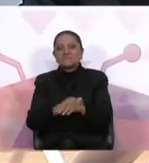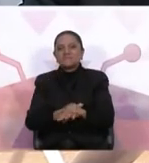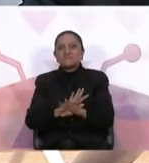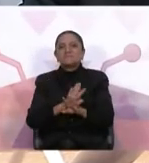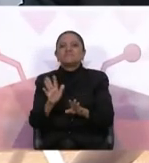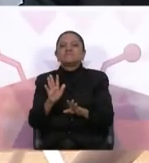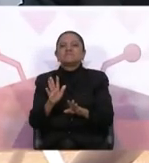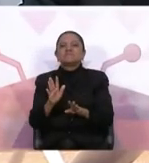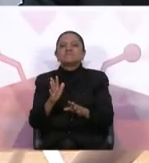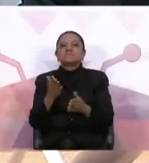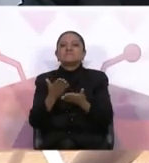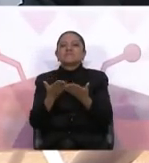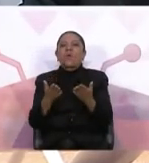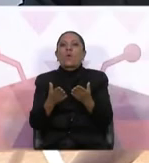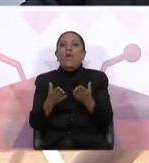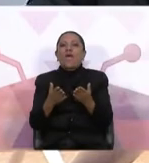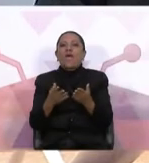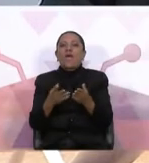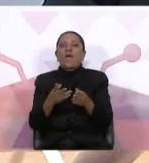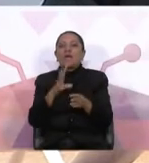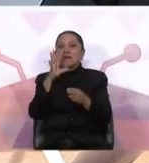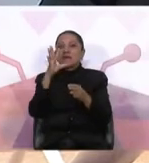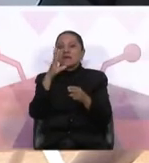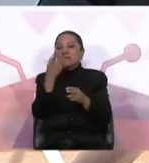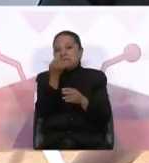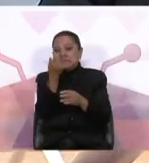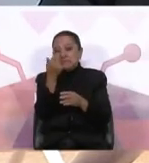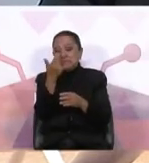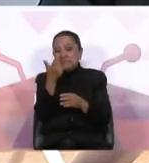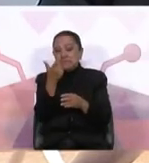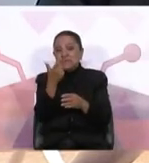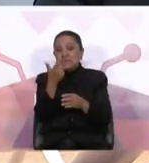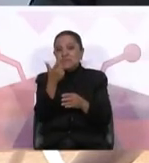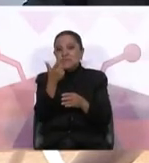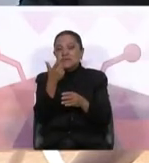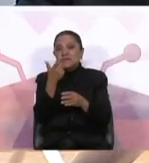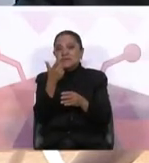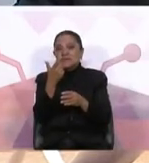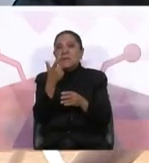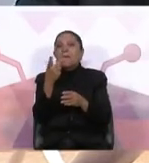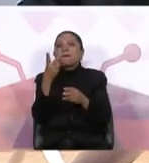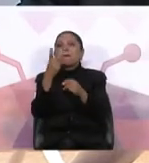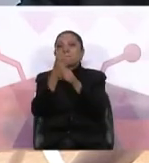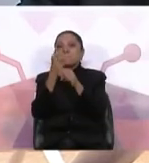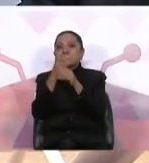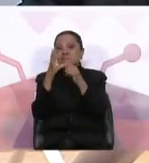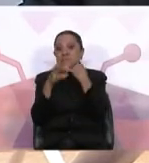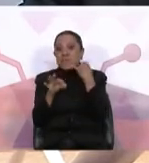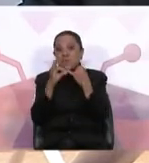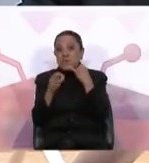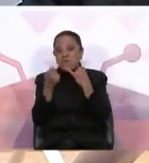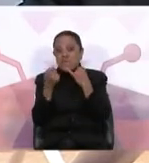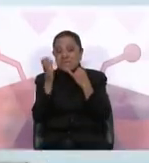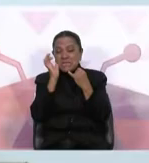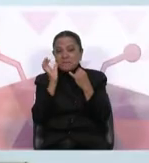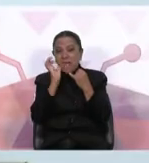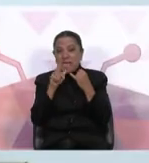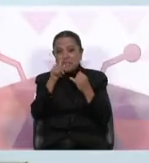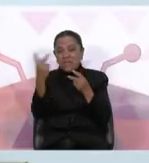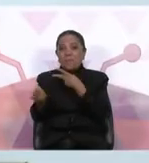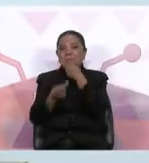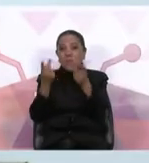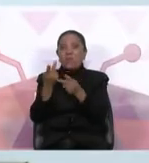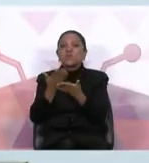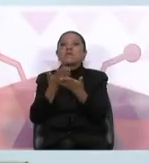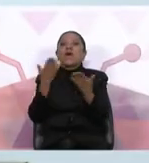ronda de preguntas planteará el candidato siguiente así es porque toca el turno al candidato del